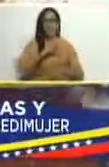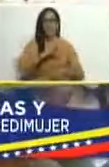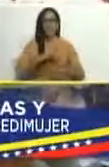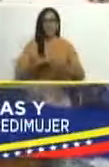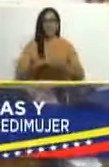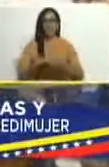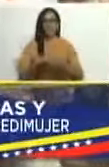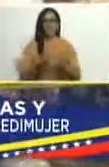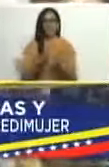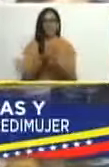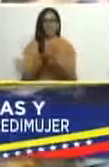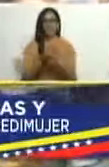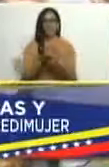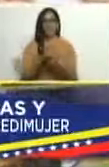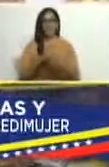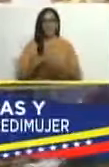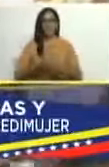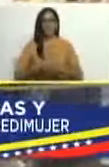TikTok.